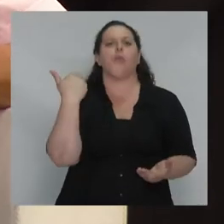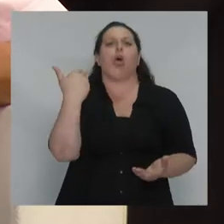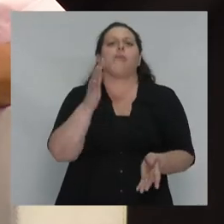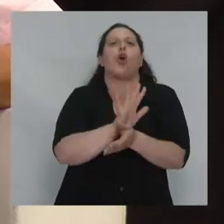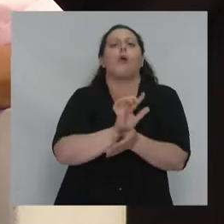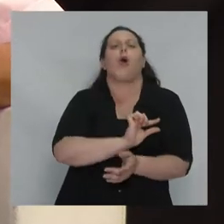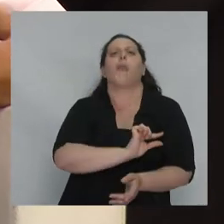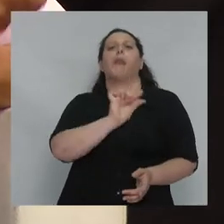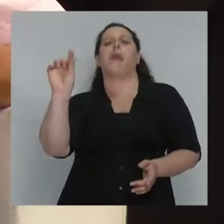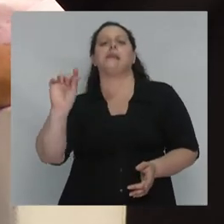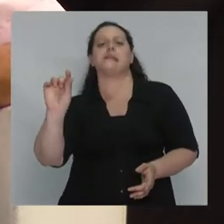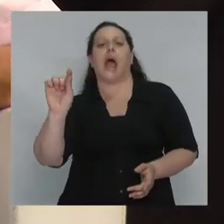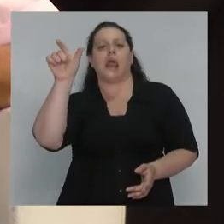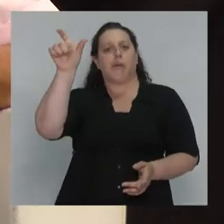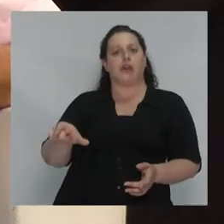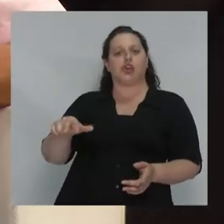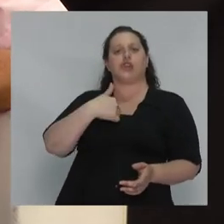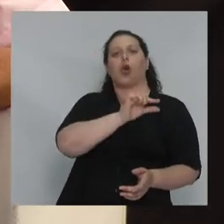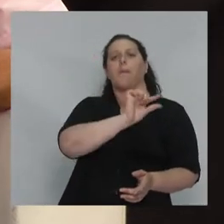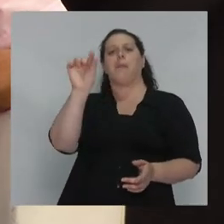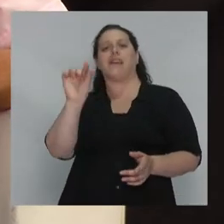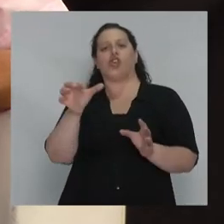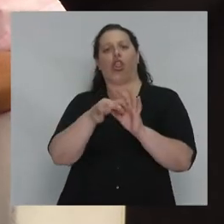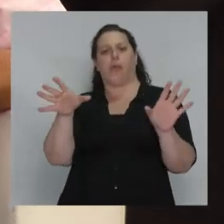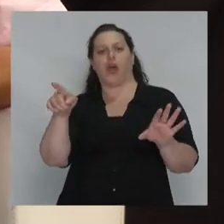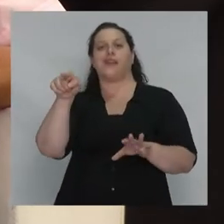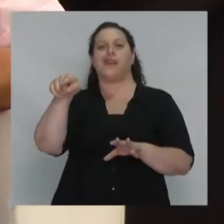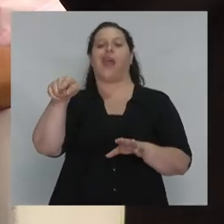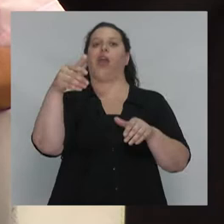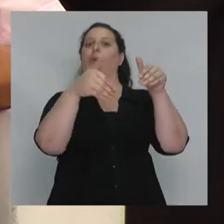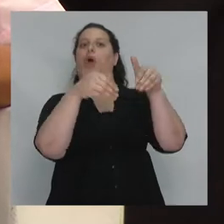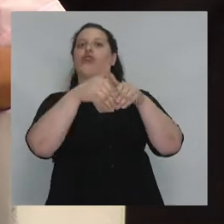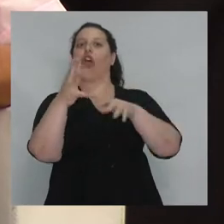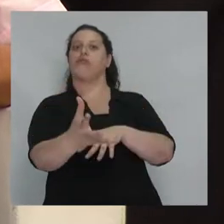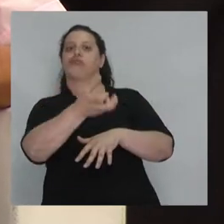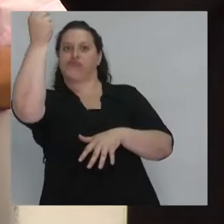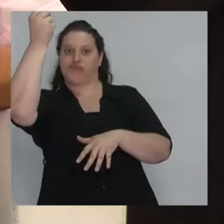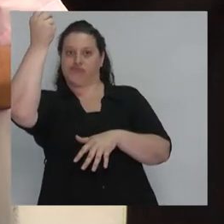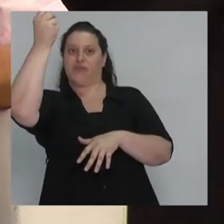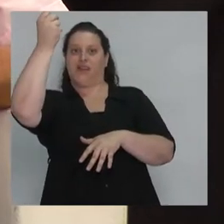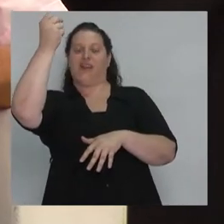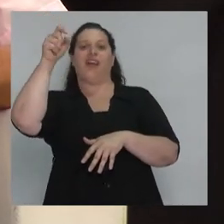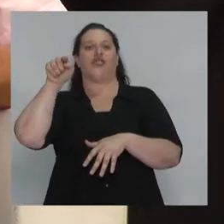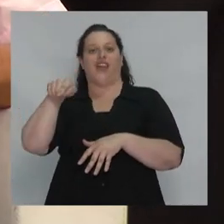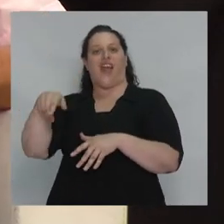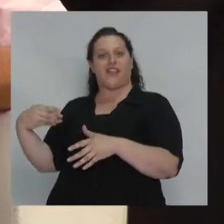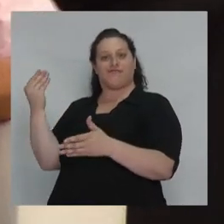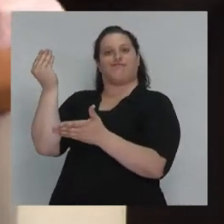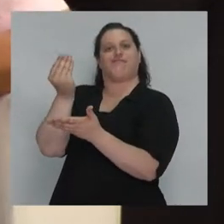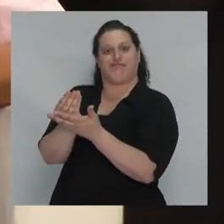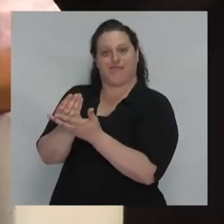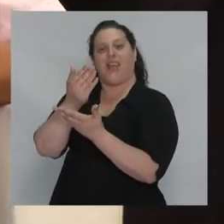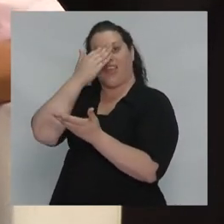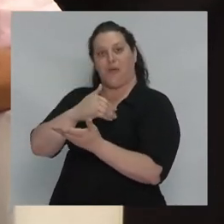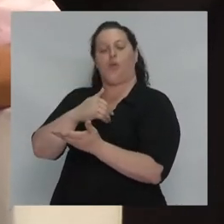la democracia para que consiga unos votos que le permitan realizar en el poder